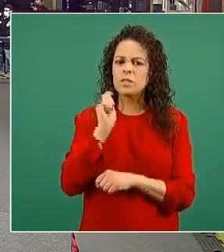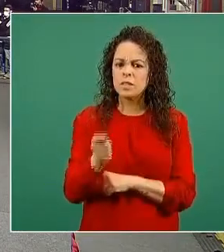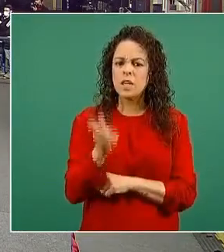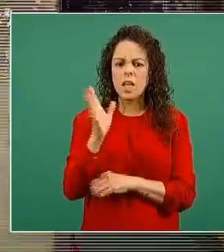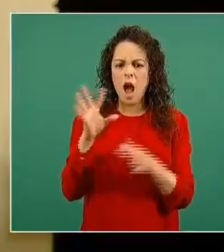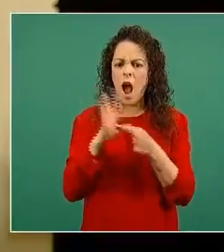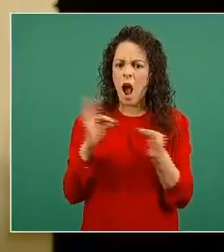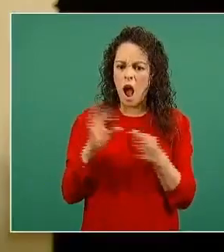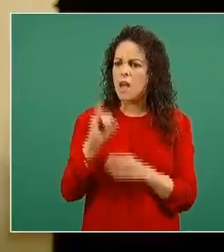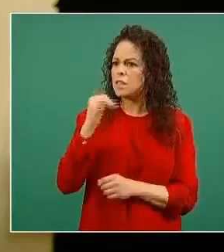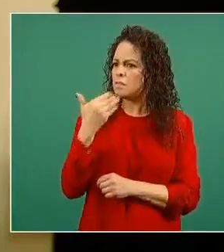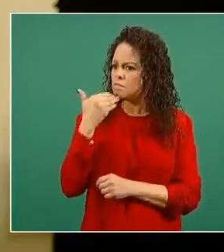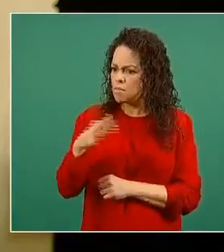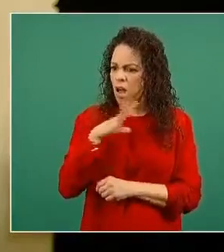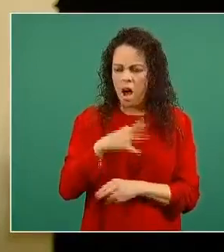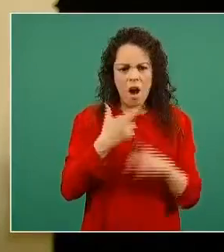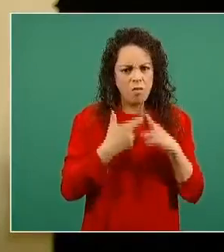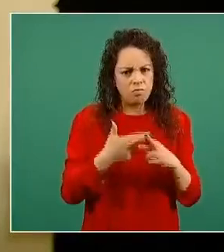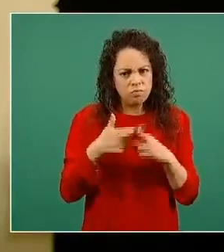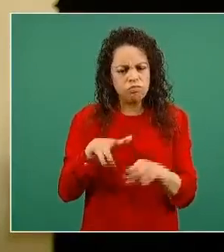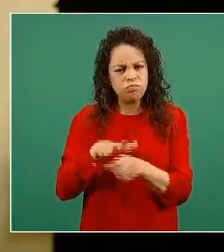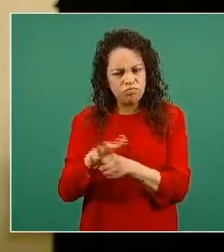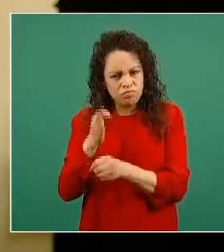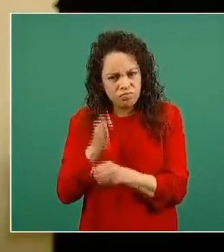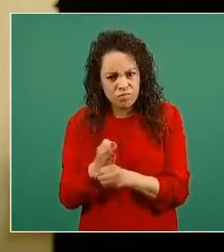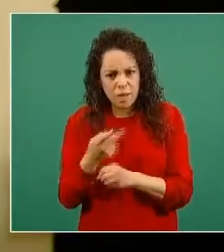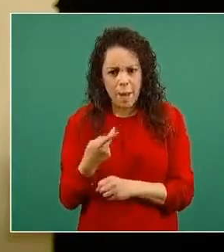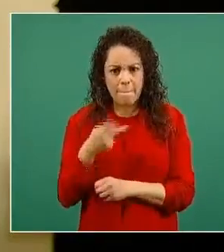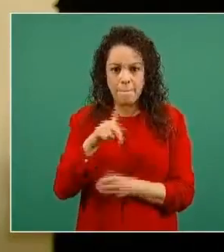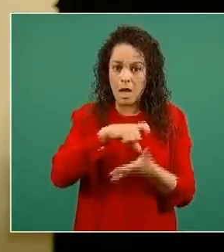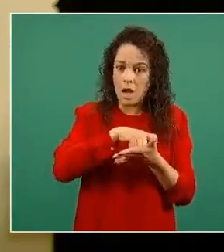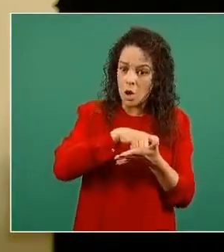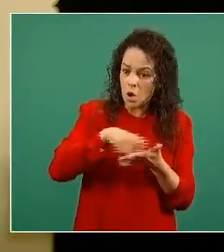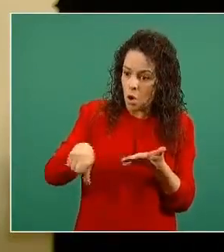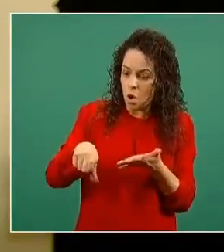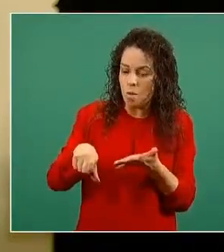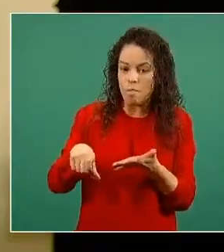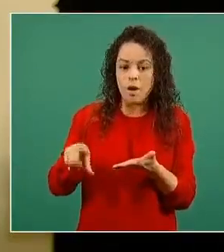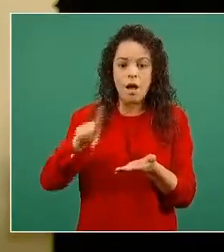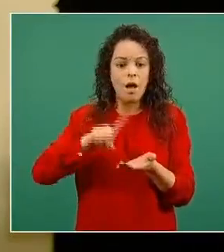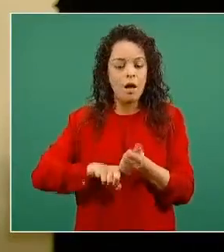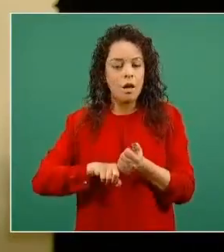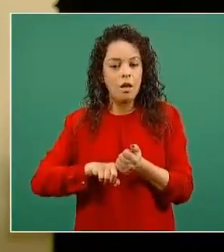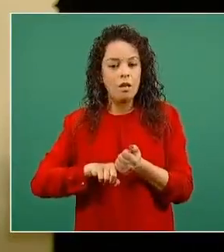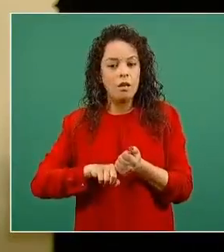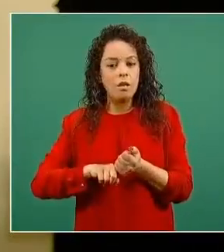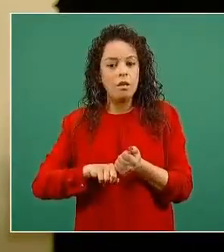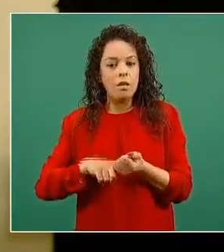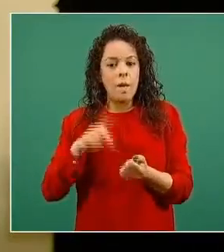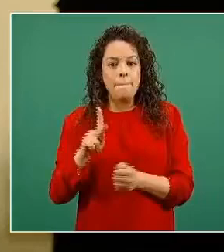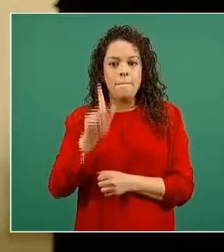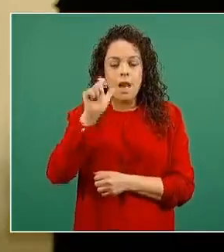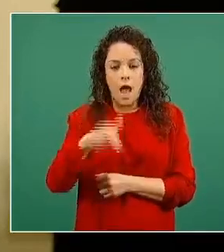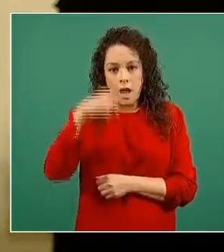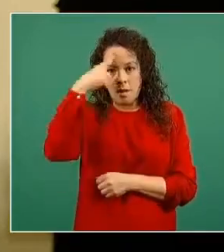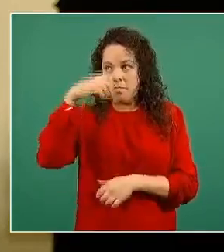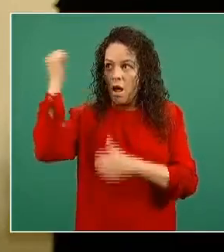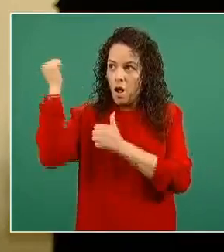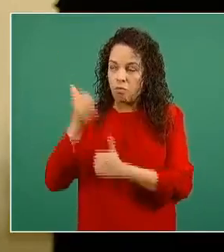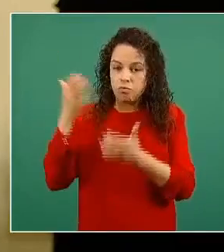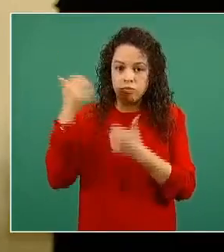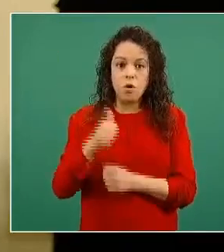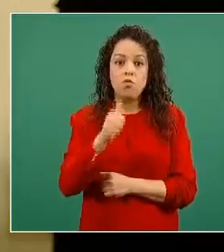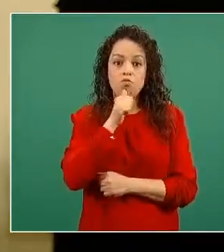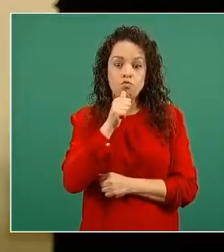que están abastecidos, pero que entre la compra y el plan de entrega no habían llegado